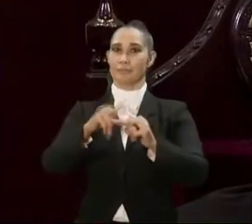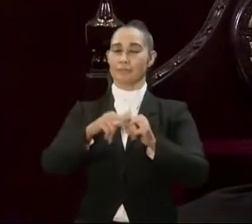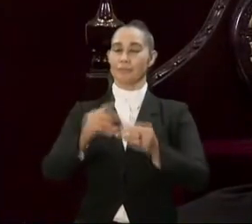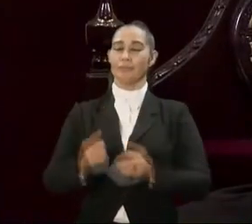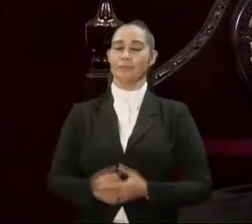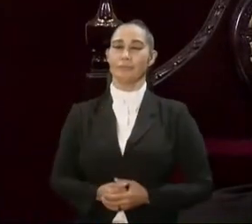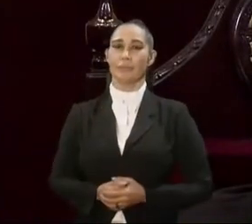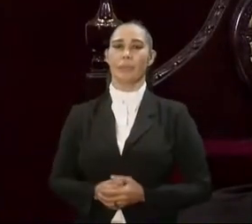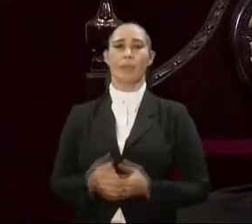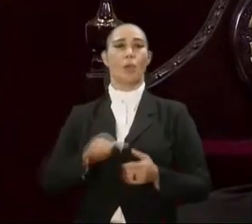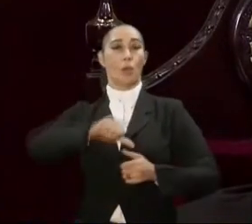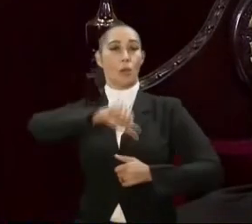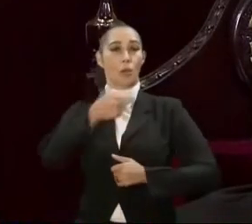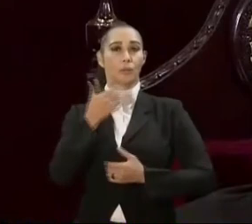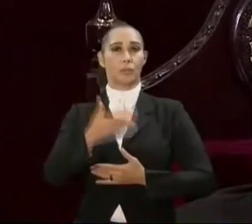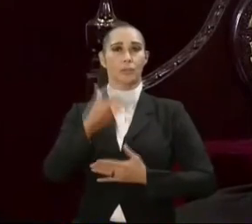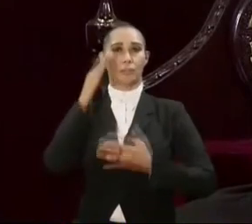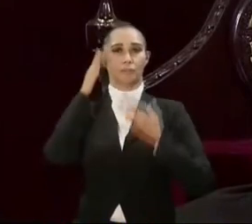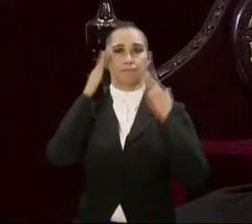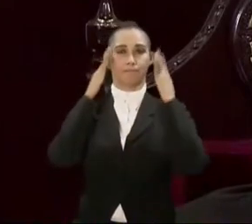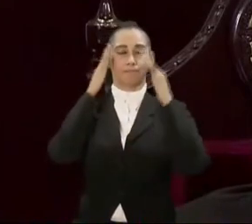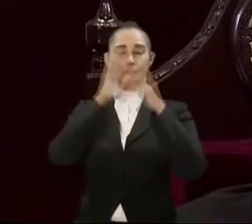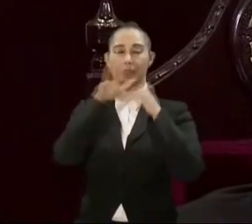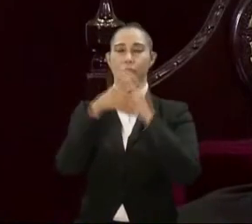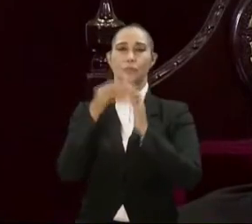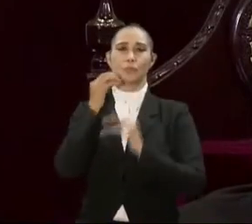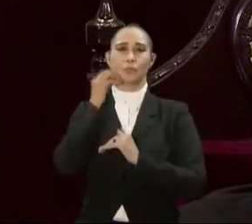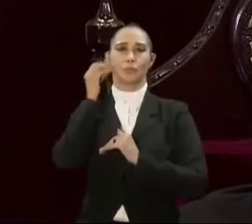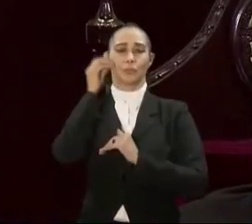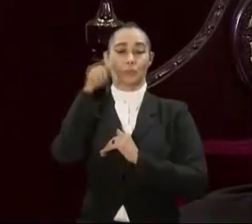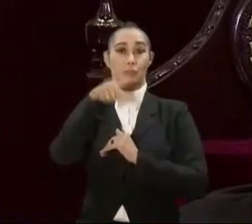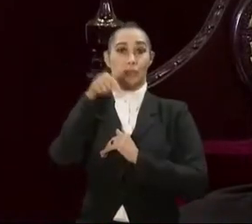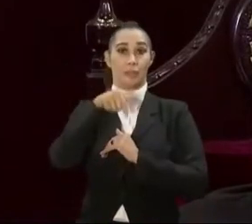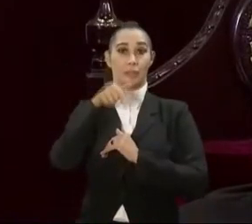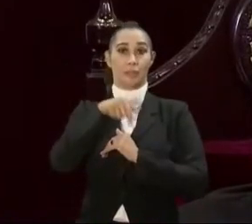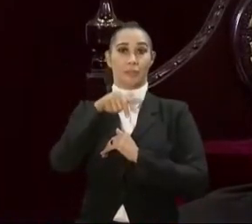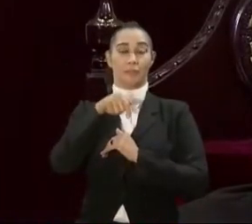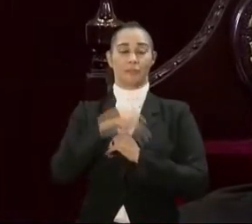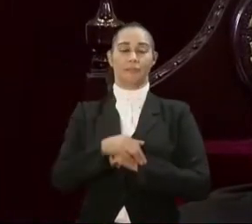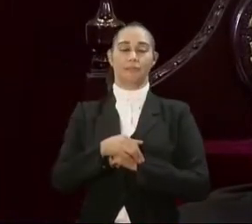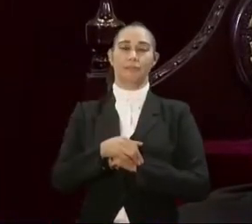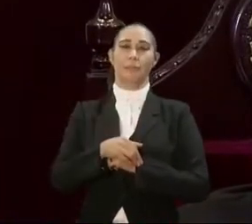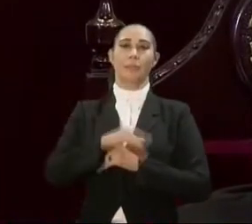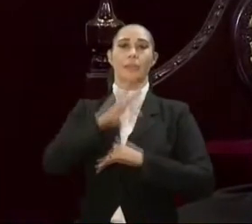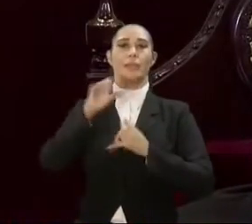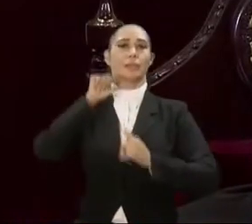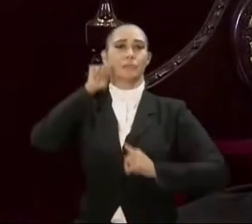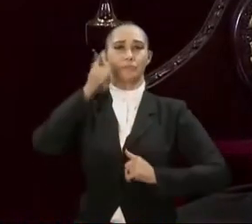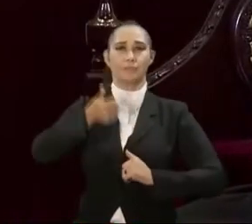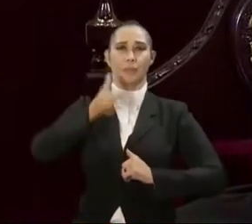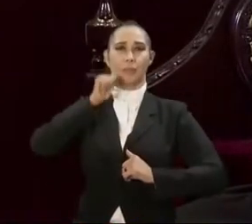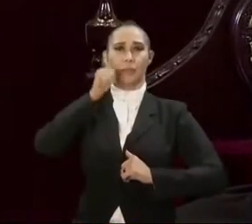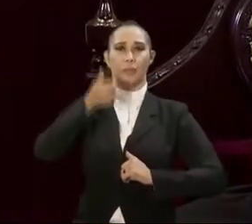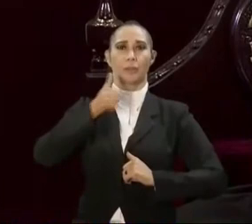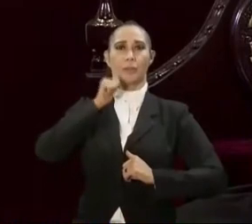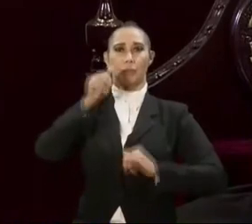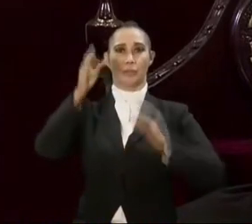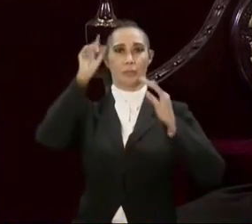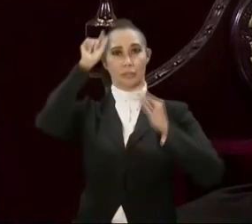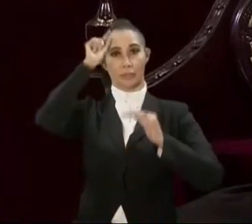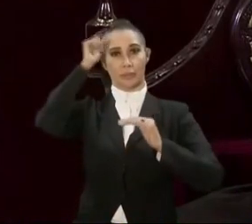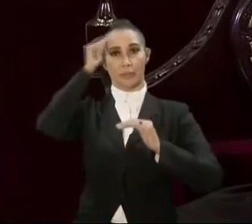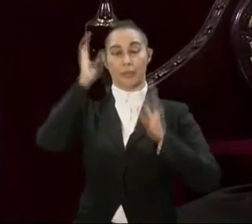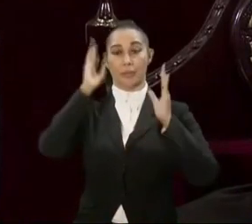un asunto que preocupa a cada hogar dominicano y que ocupa cada día al gobierno es la